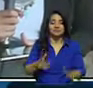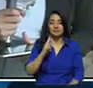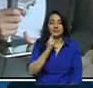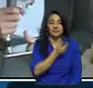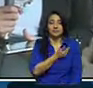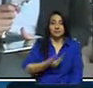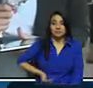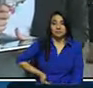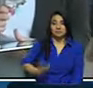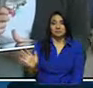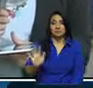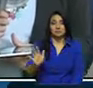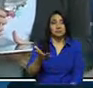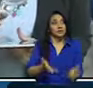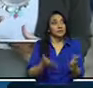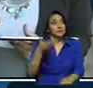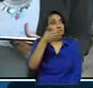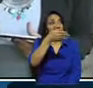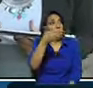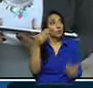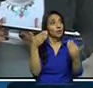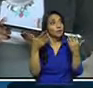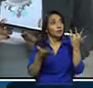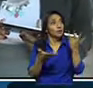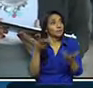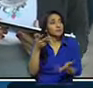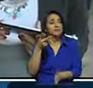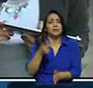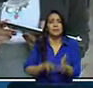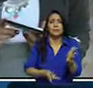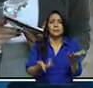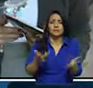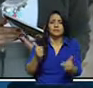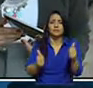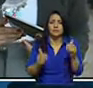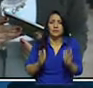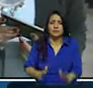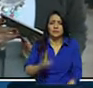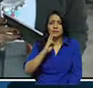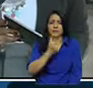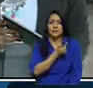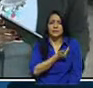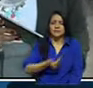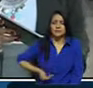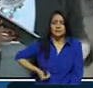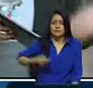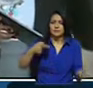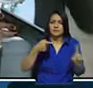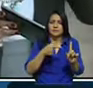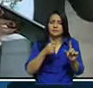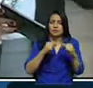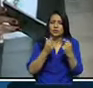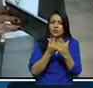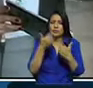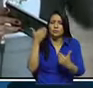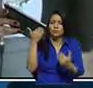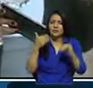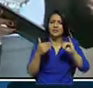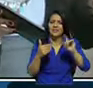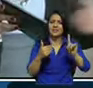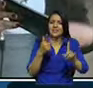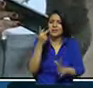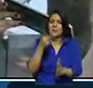por parte de Izquierda Democrática. ¿Qué es lo que pasó con la candidata a la vicepresidencia, Andreita, que